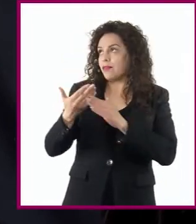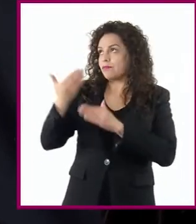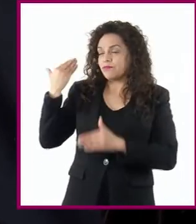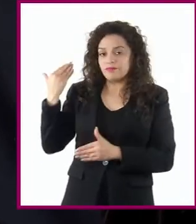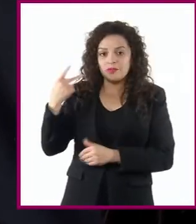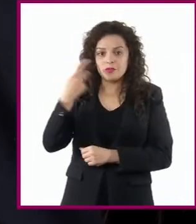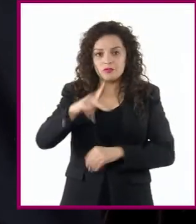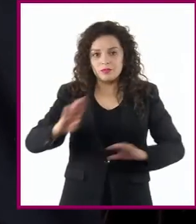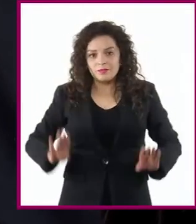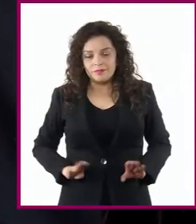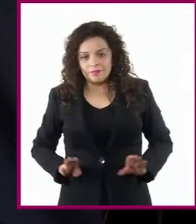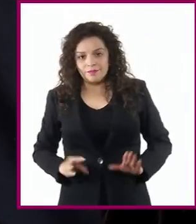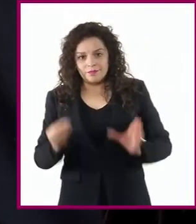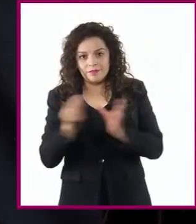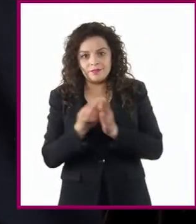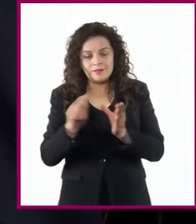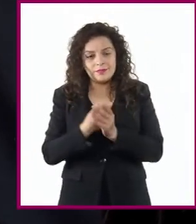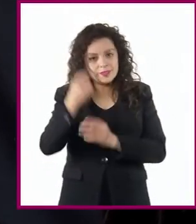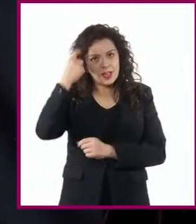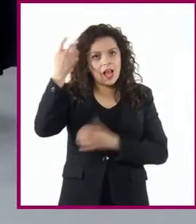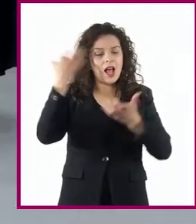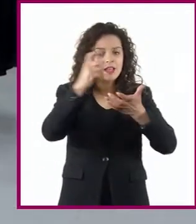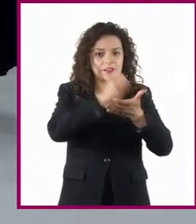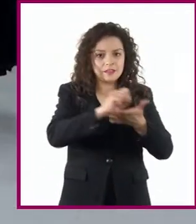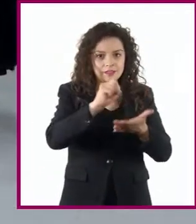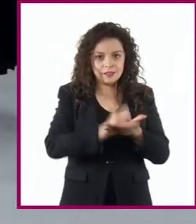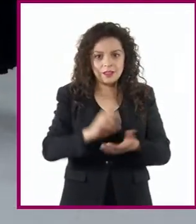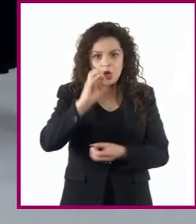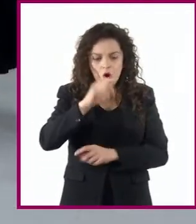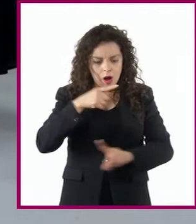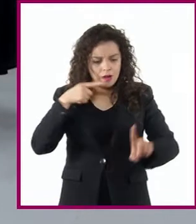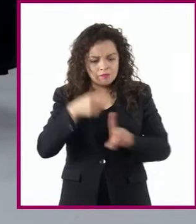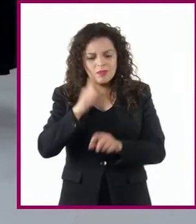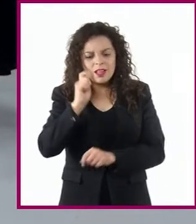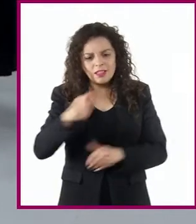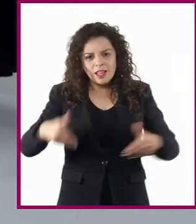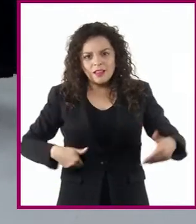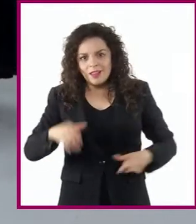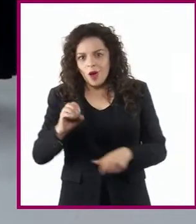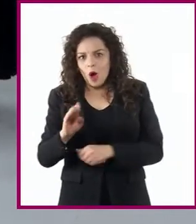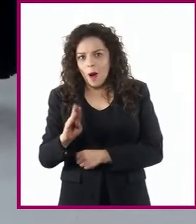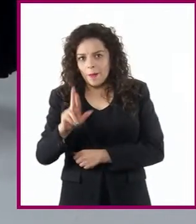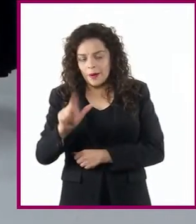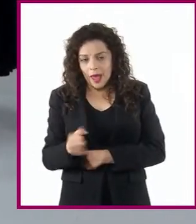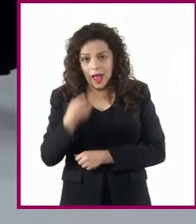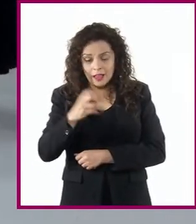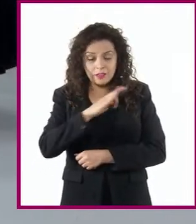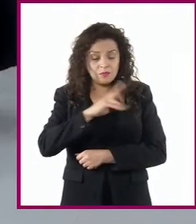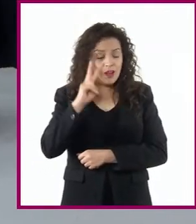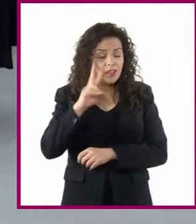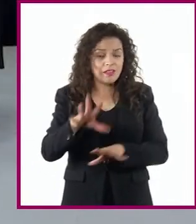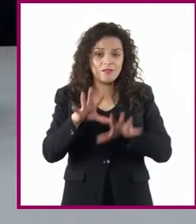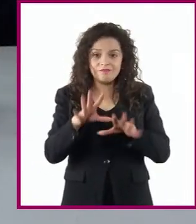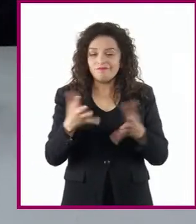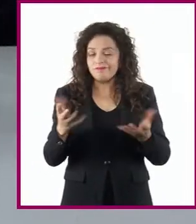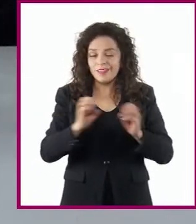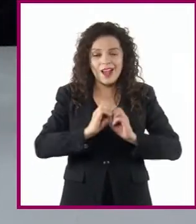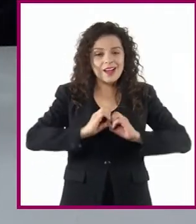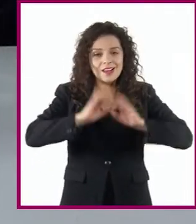que pertenece el autor o la obra en sí. Esto es muy evidente con las acotaciones,